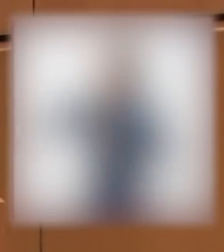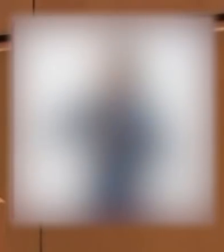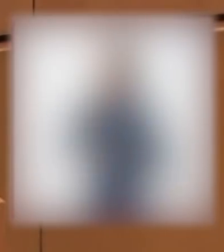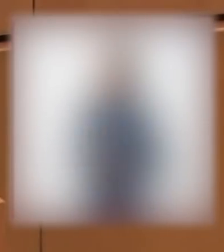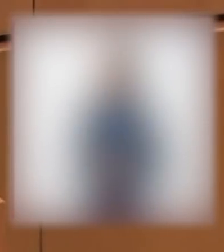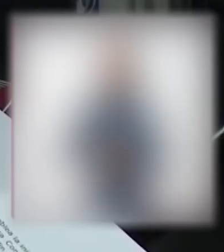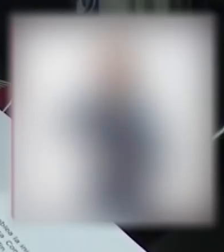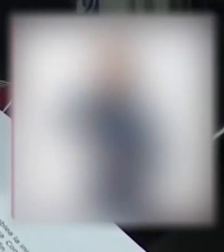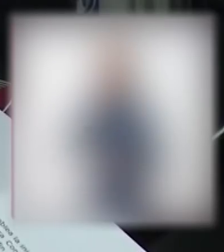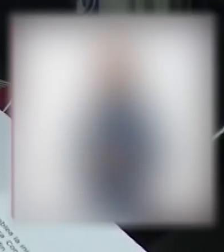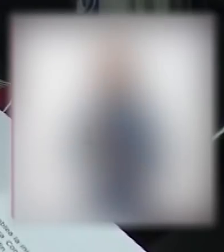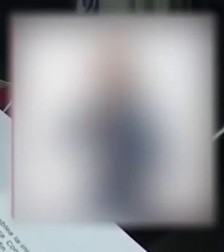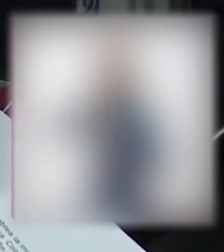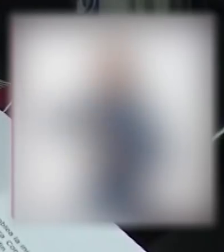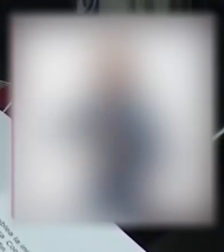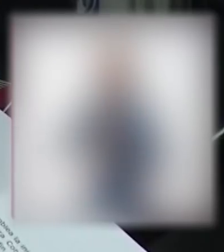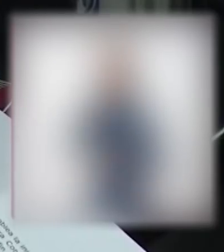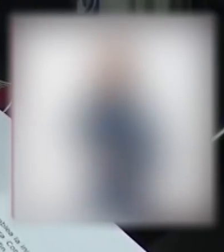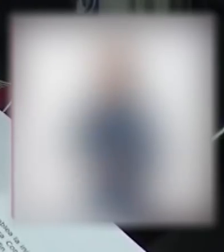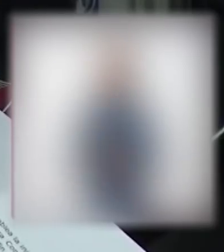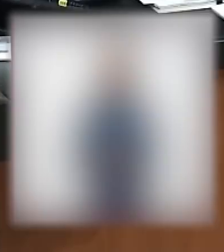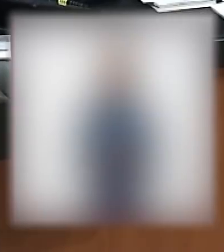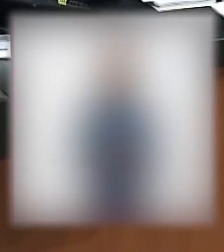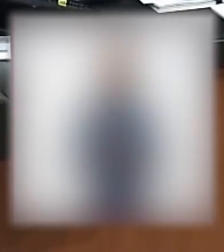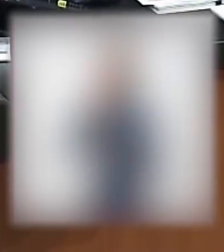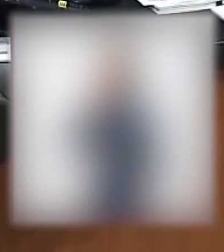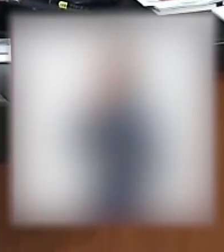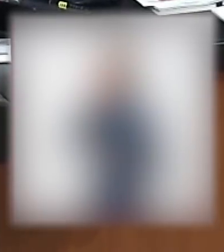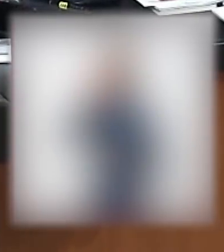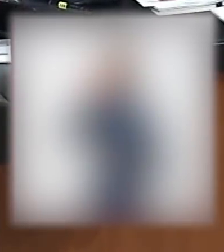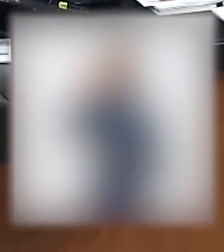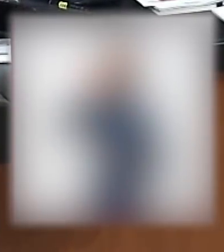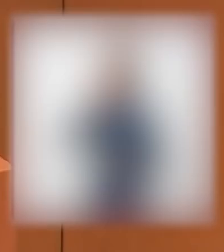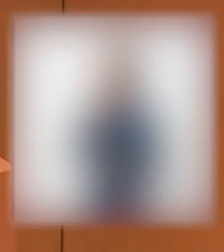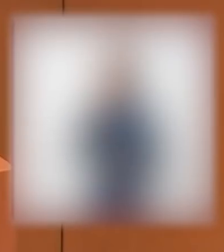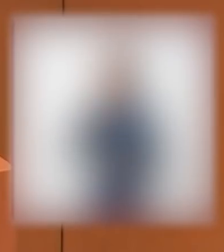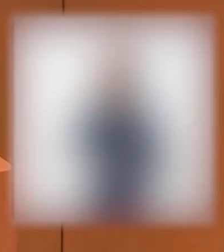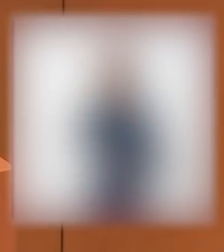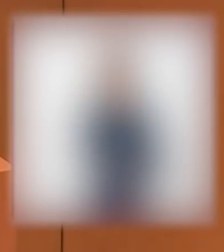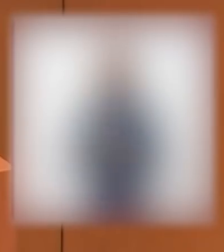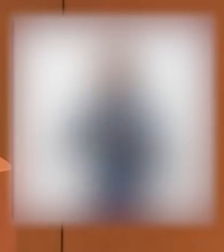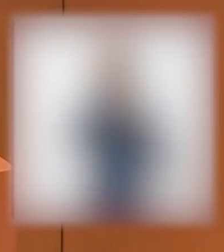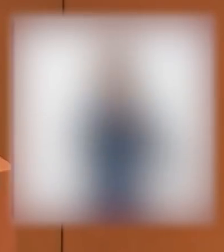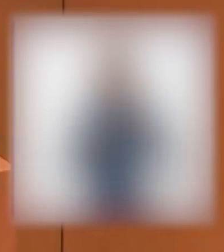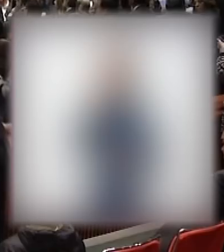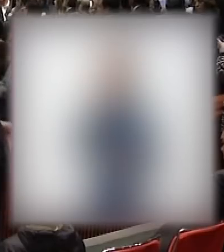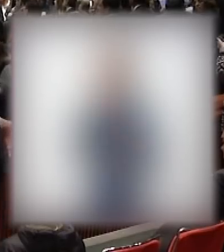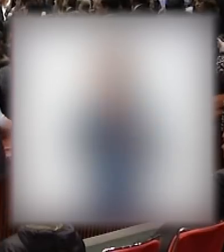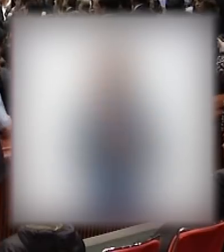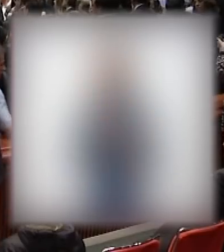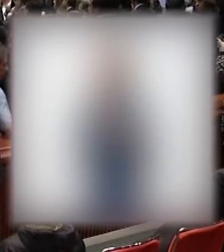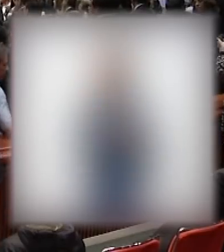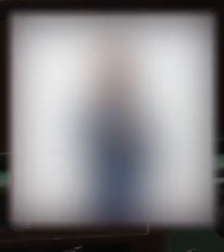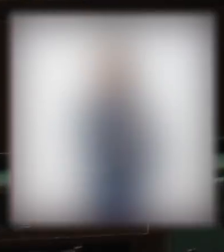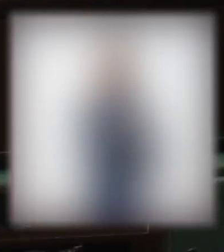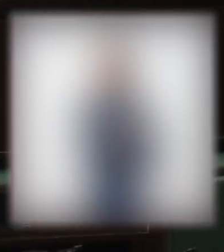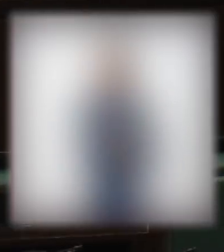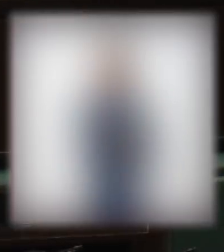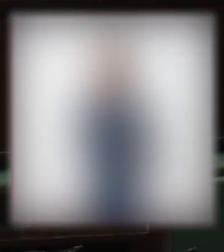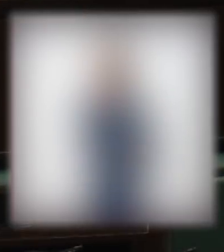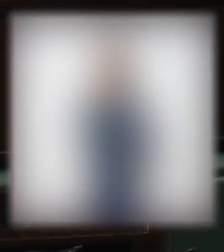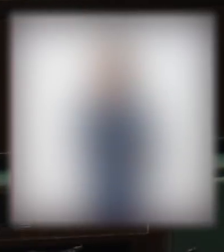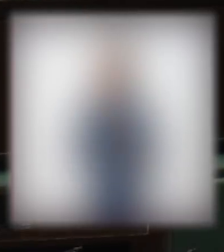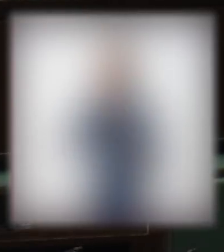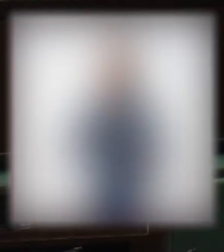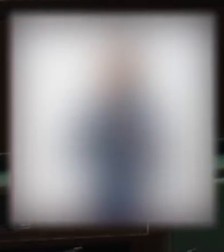Senado aprobó, en lo general y en lo particular, la Ley Orgánica de la Fiscalía General de la República. Con esta ley, se contará